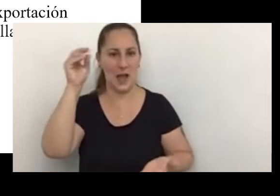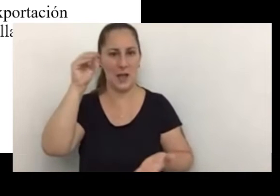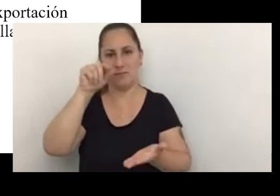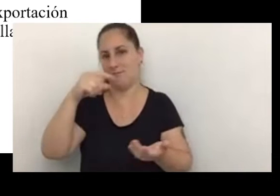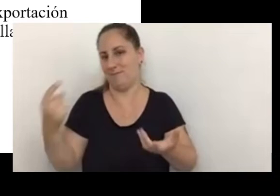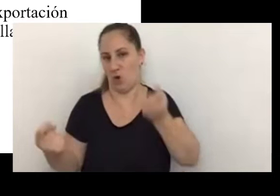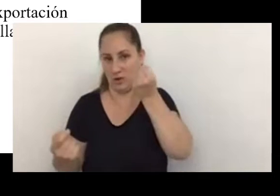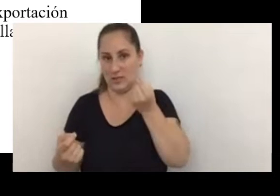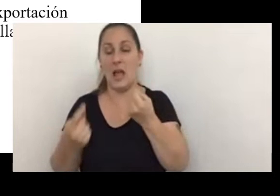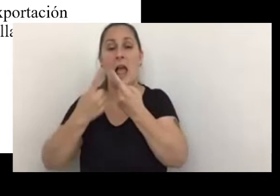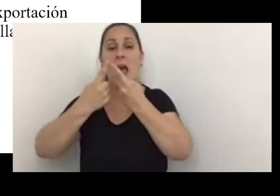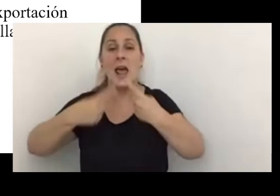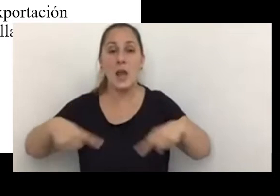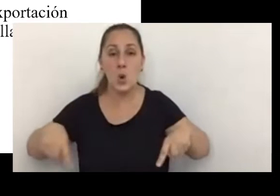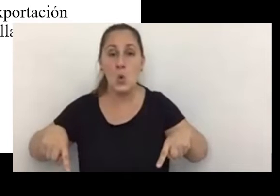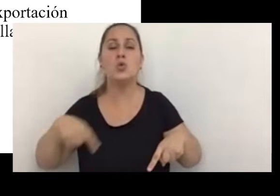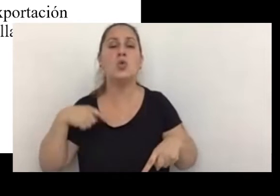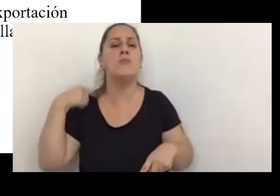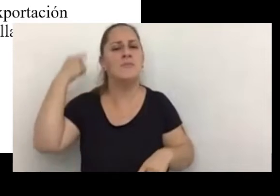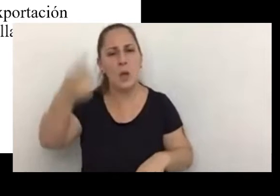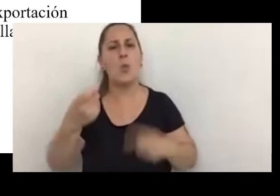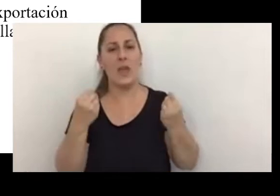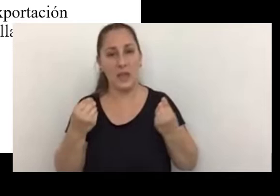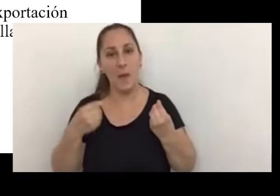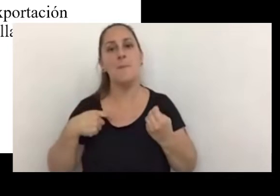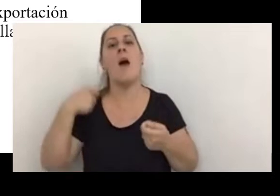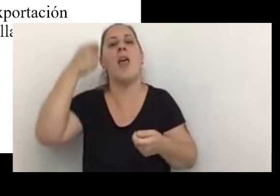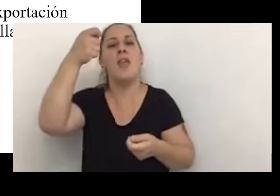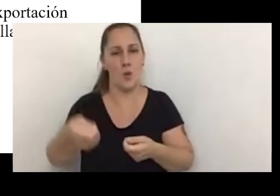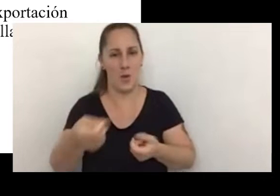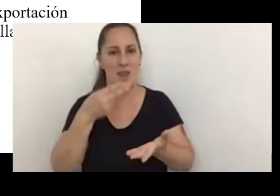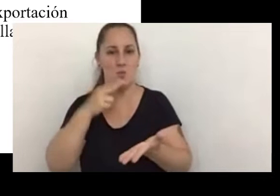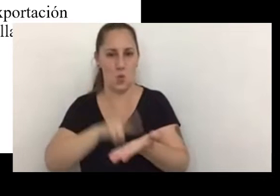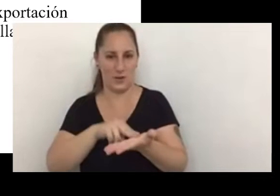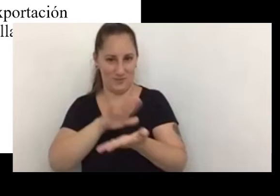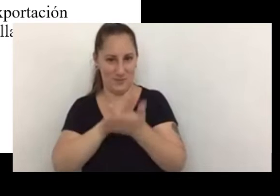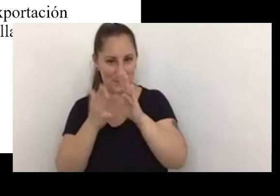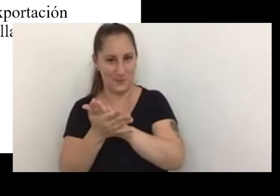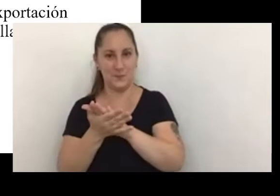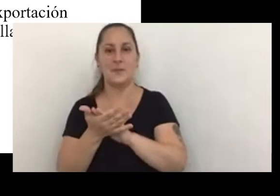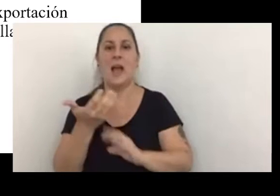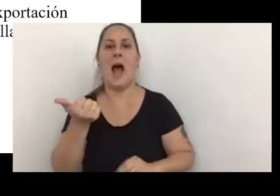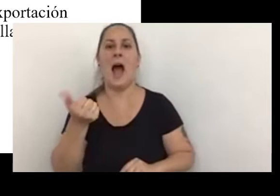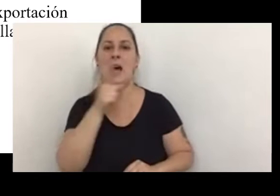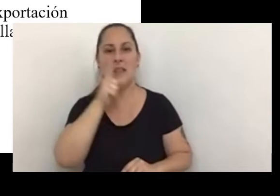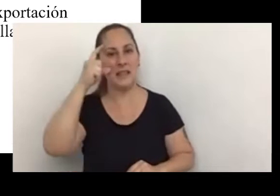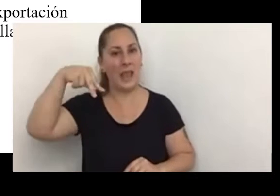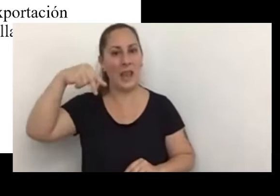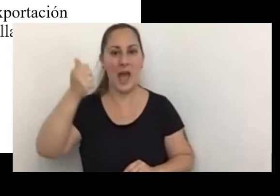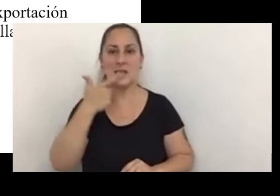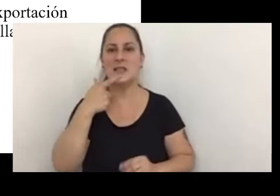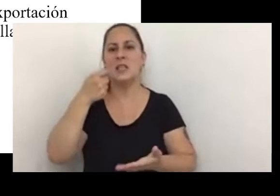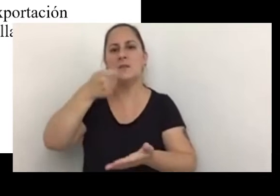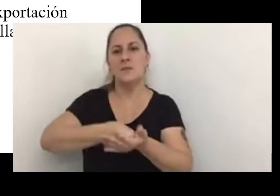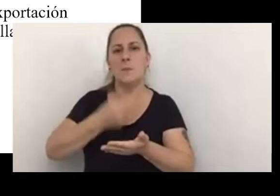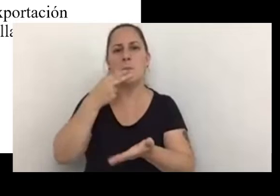eran utilizados luego para devolver este impuesto. Atenas imponía un impuesto mensual de censo a